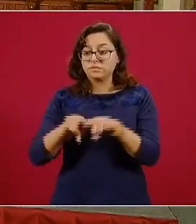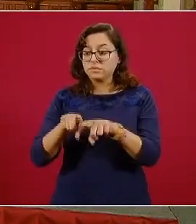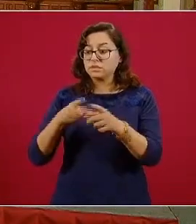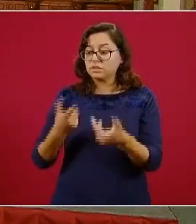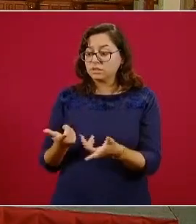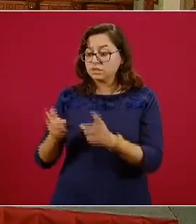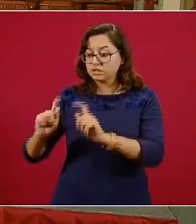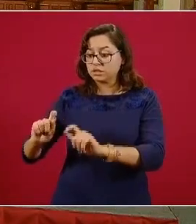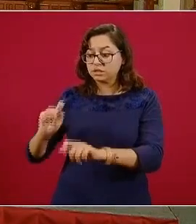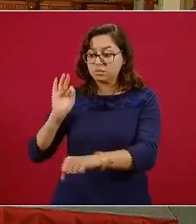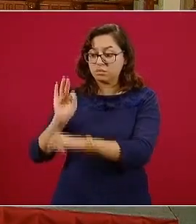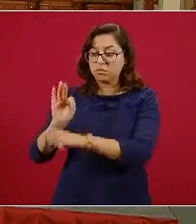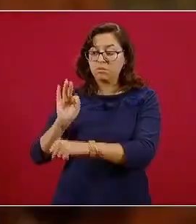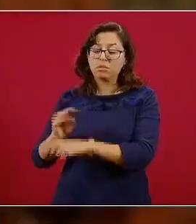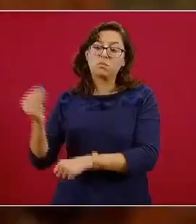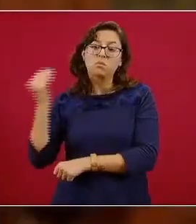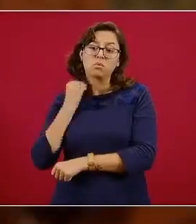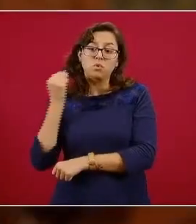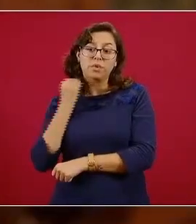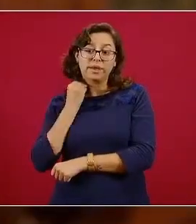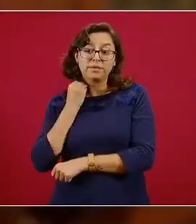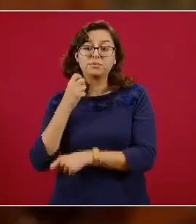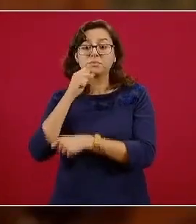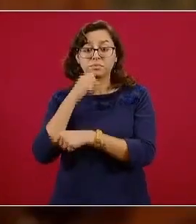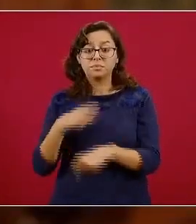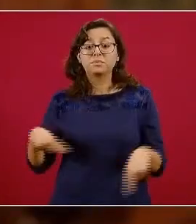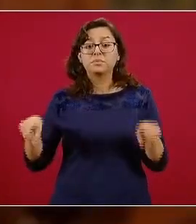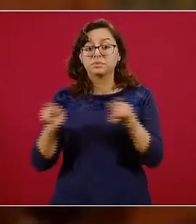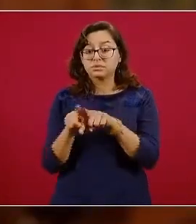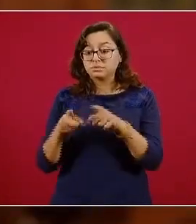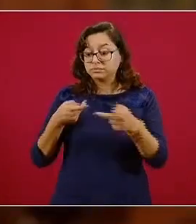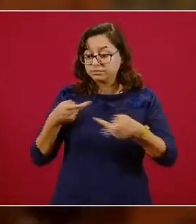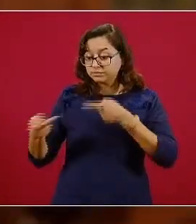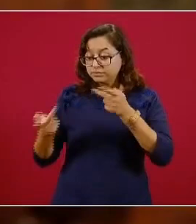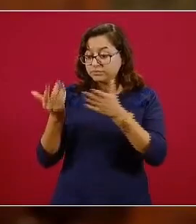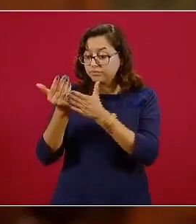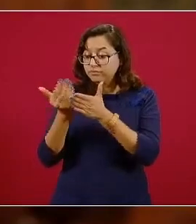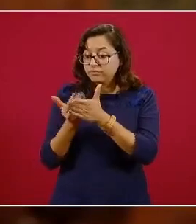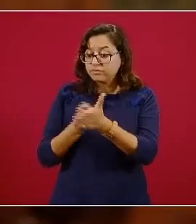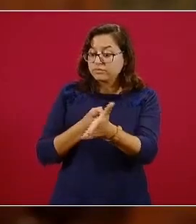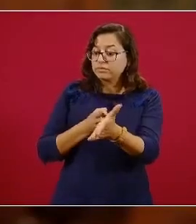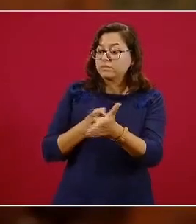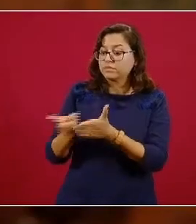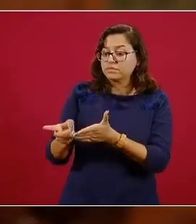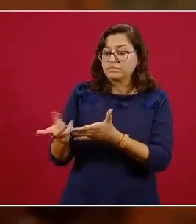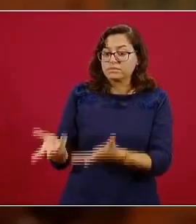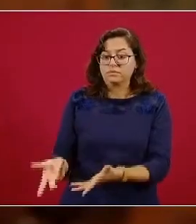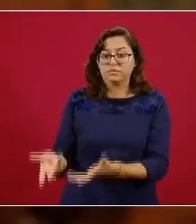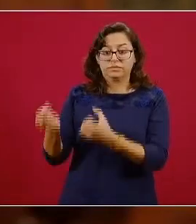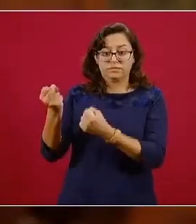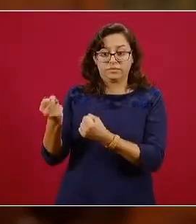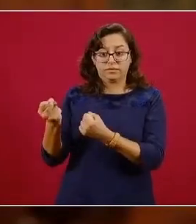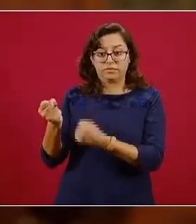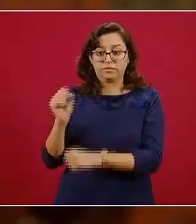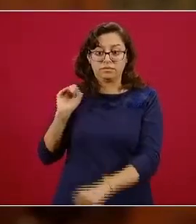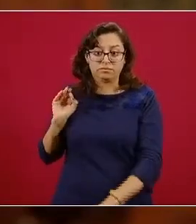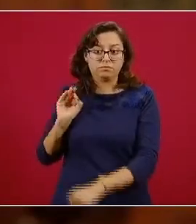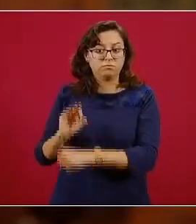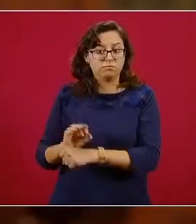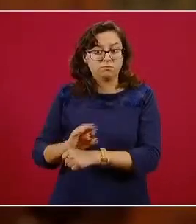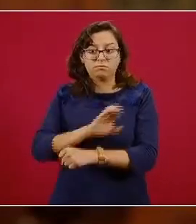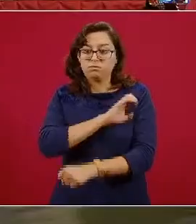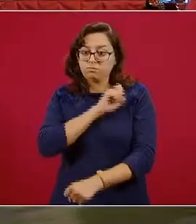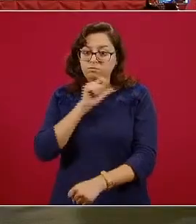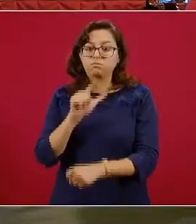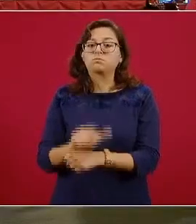jurídica que requieran y determinar un plan de restitución de derechos y aplicar estas medidas de protección